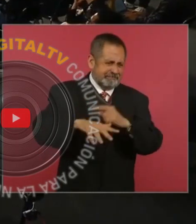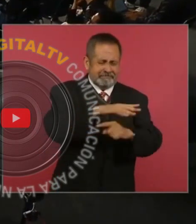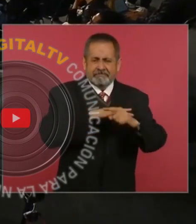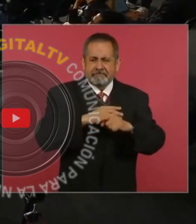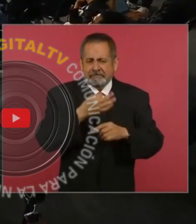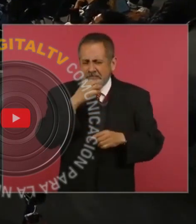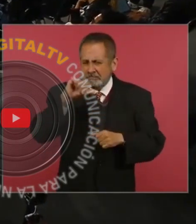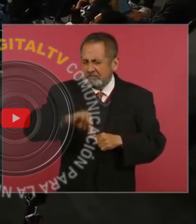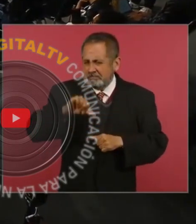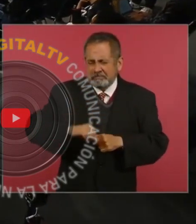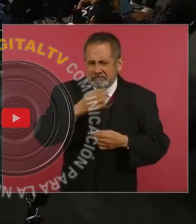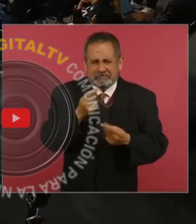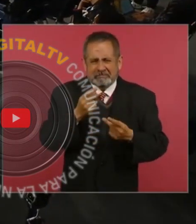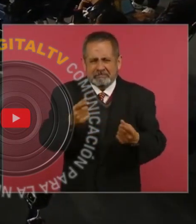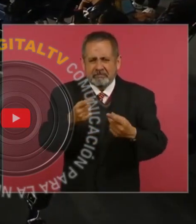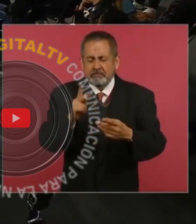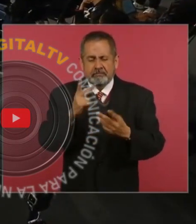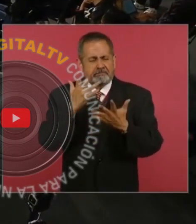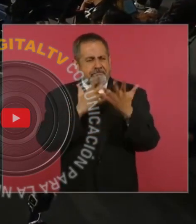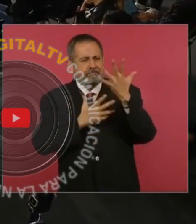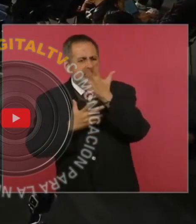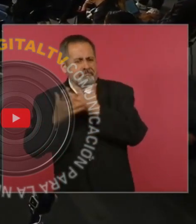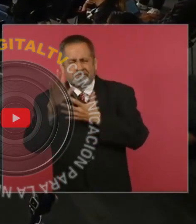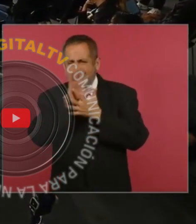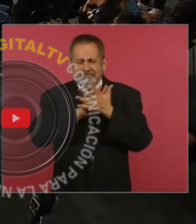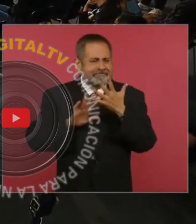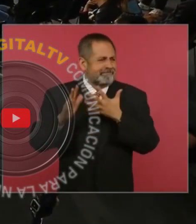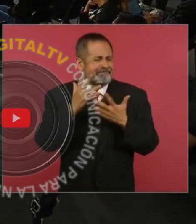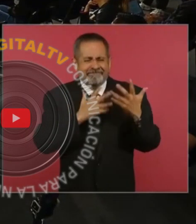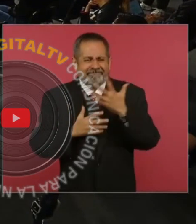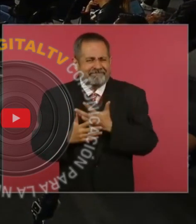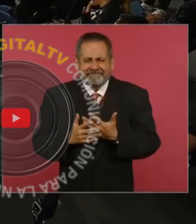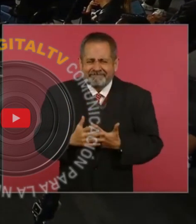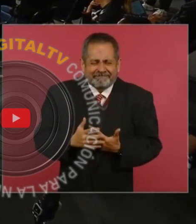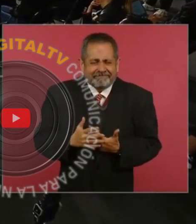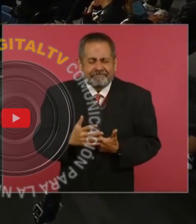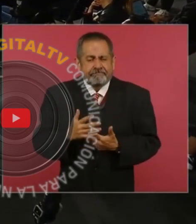mediático hoy que crea mucha confusión y que crea mucha